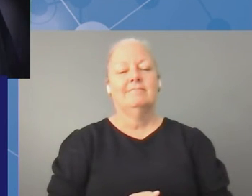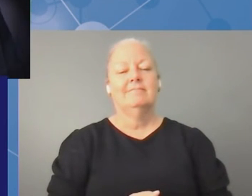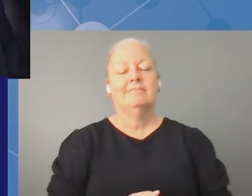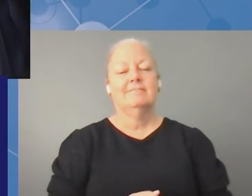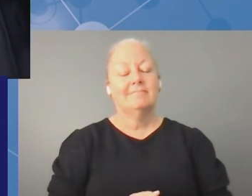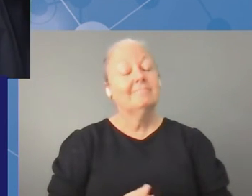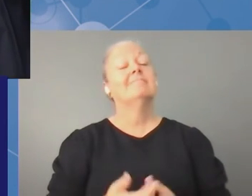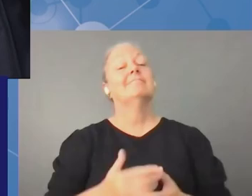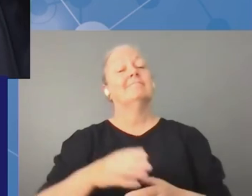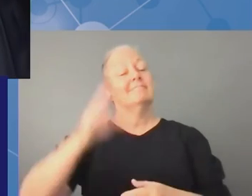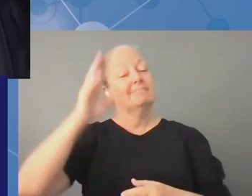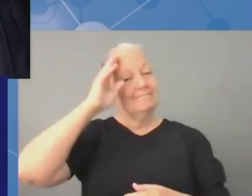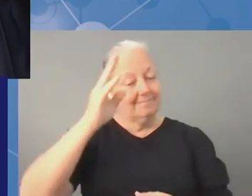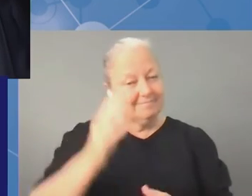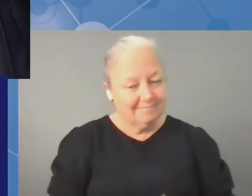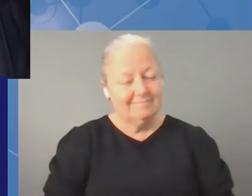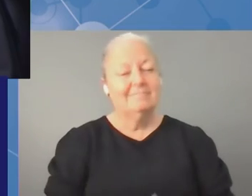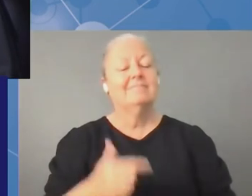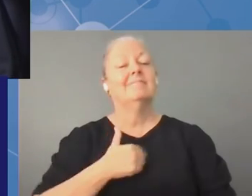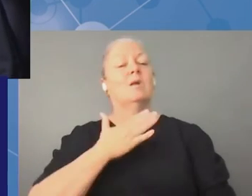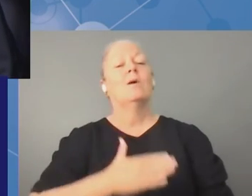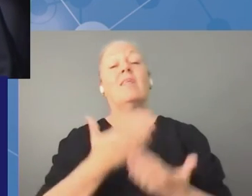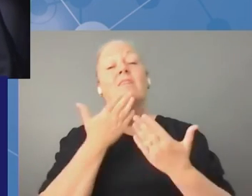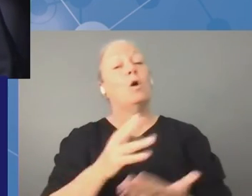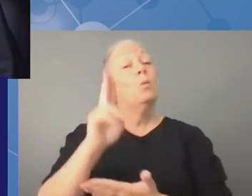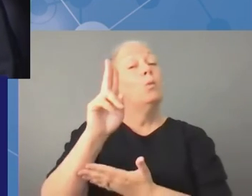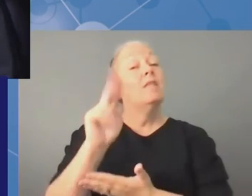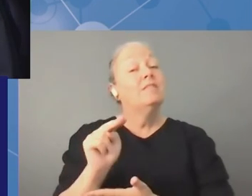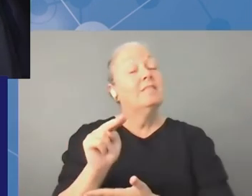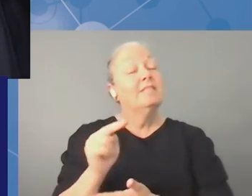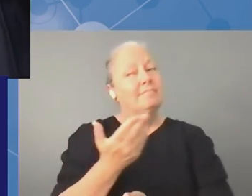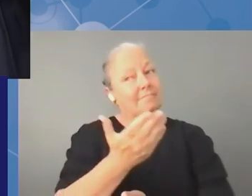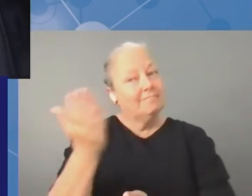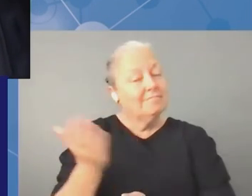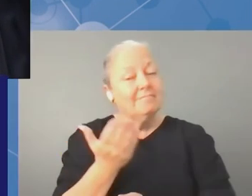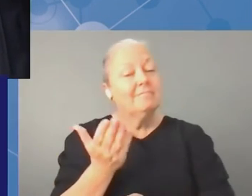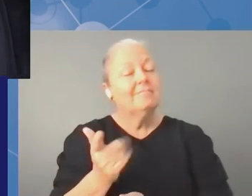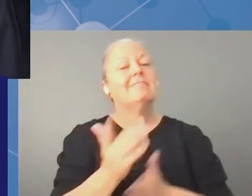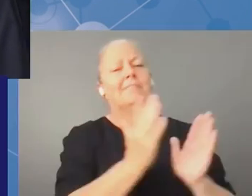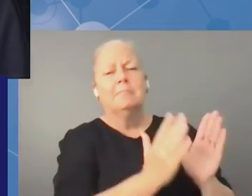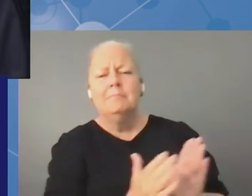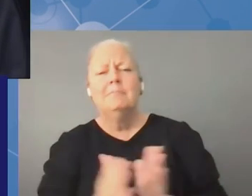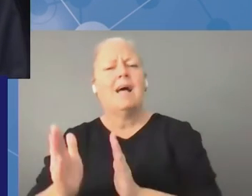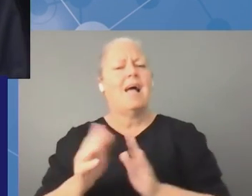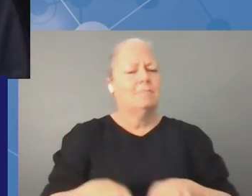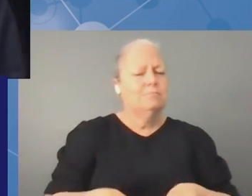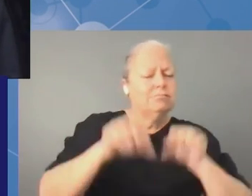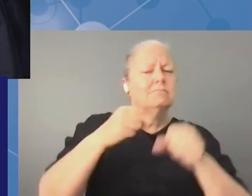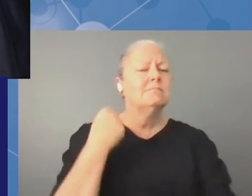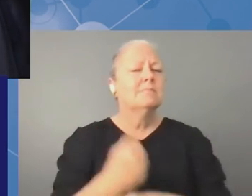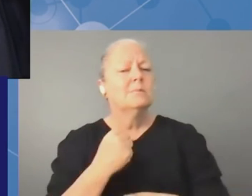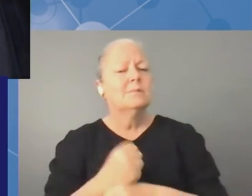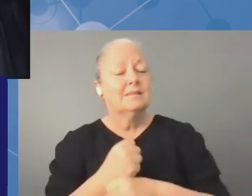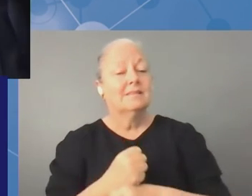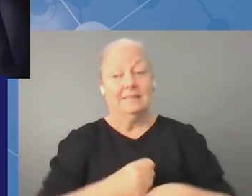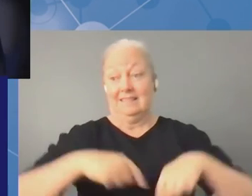Yo soy de Burkina Faso. Me gustaría agradecer a la ONU por este panel que nos ha permitido hablar sobre la gobernanza